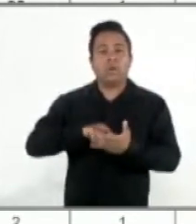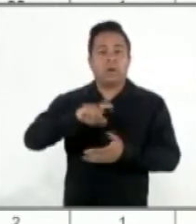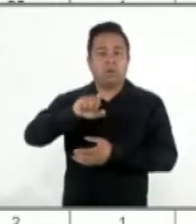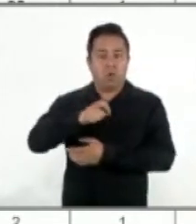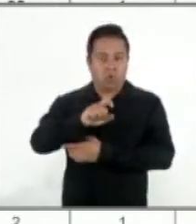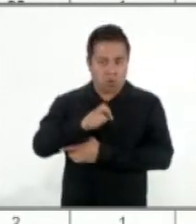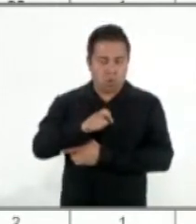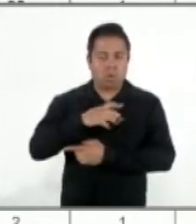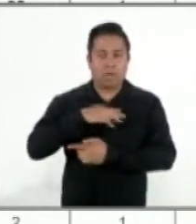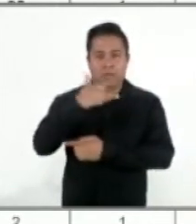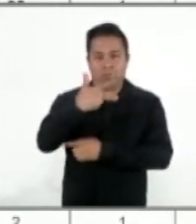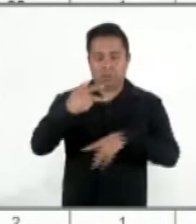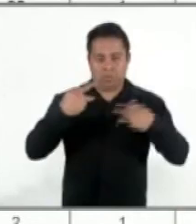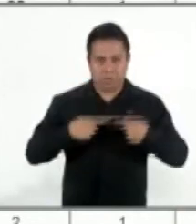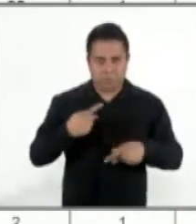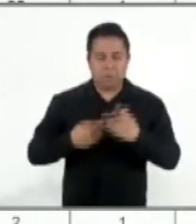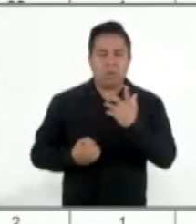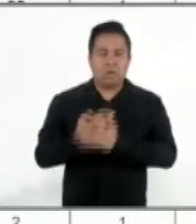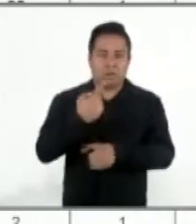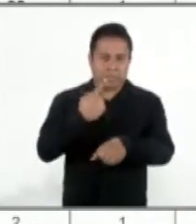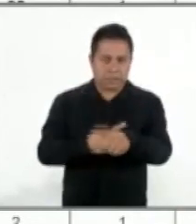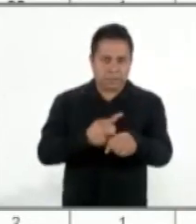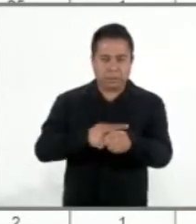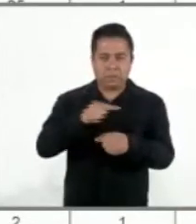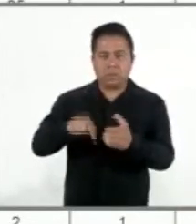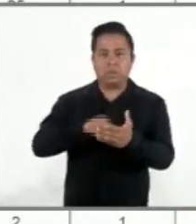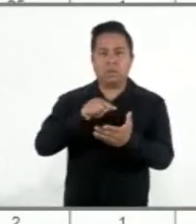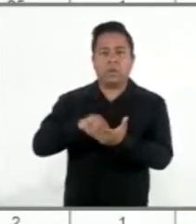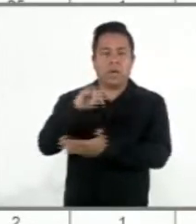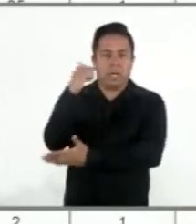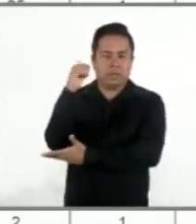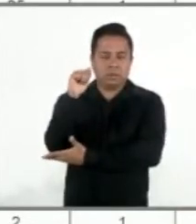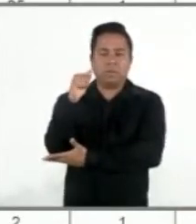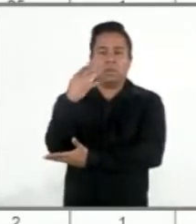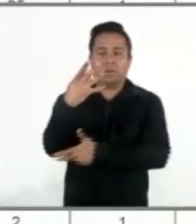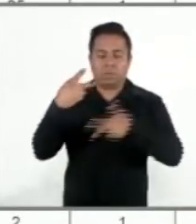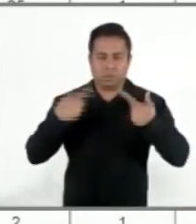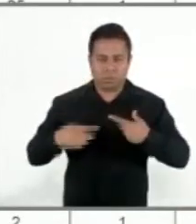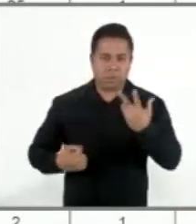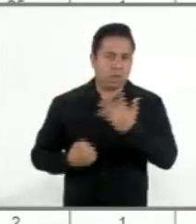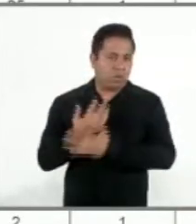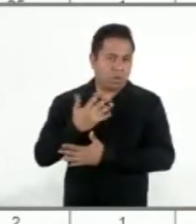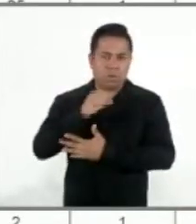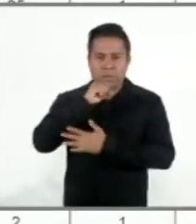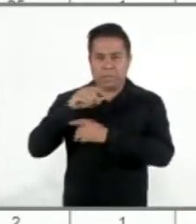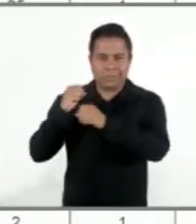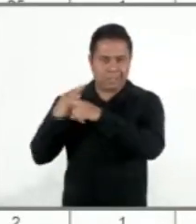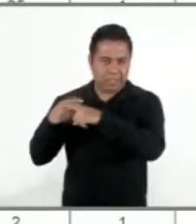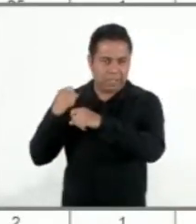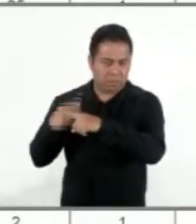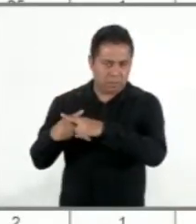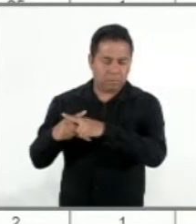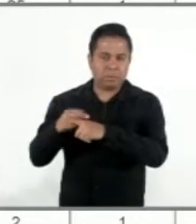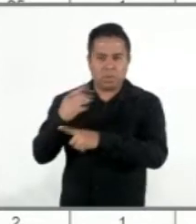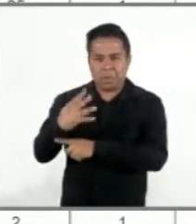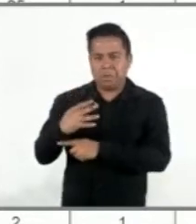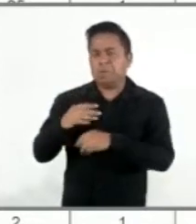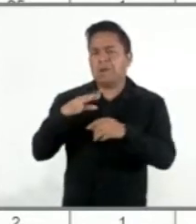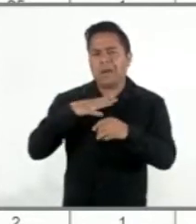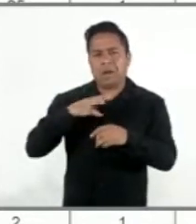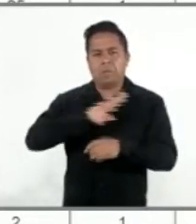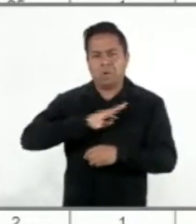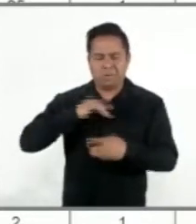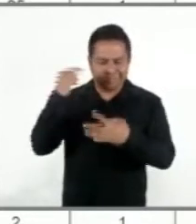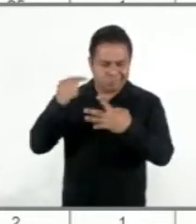con 8 casos santa maría atzompa con 4 casos así como salina cruz el resto de los municipios